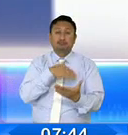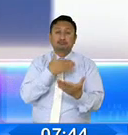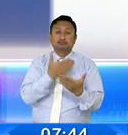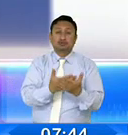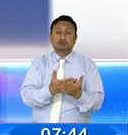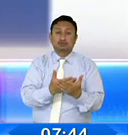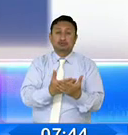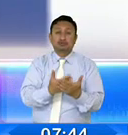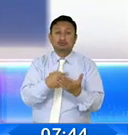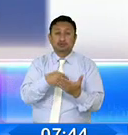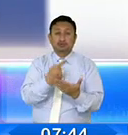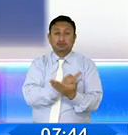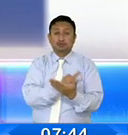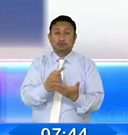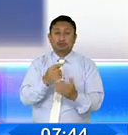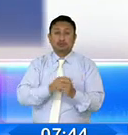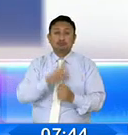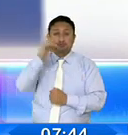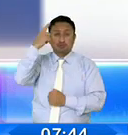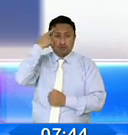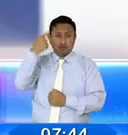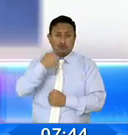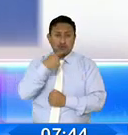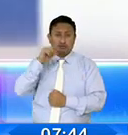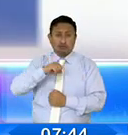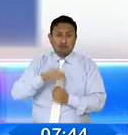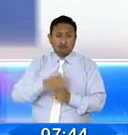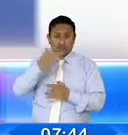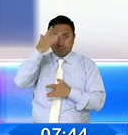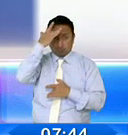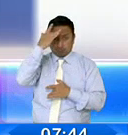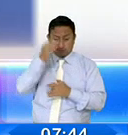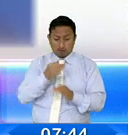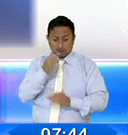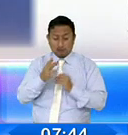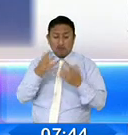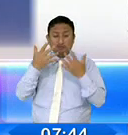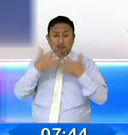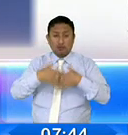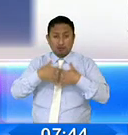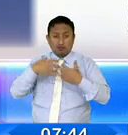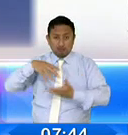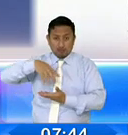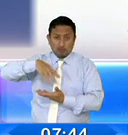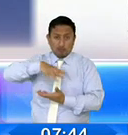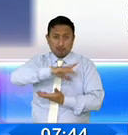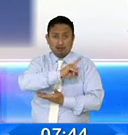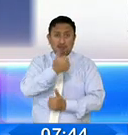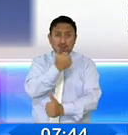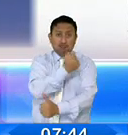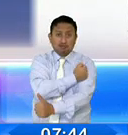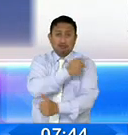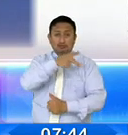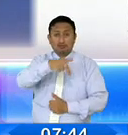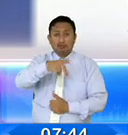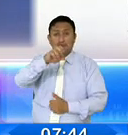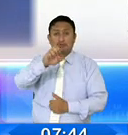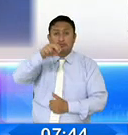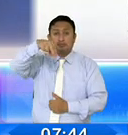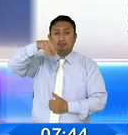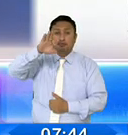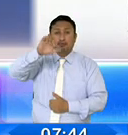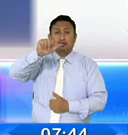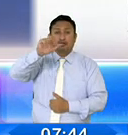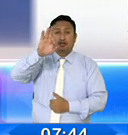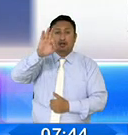semana. El gobierno aduce que la pandemia impactó en la cadena de producción y distribución de la vacuna pentavalente a nivel global, razón por la cual el inventario